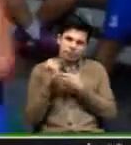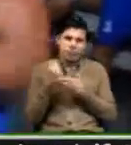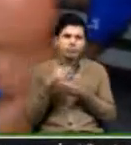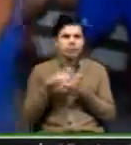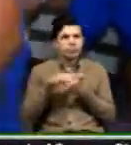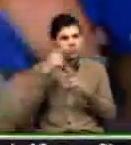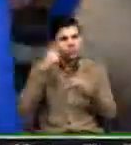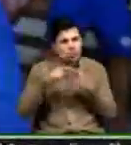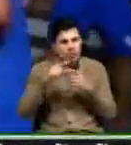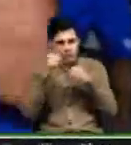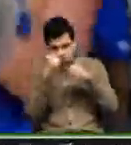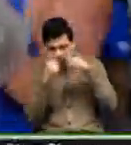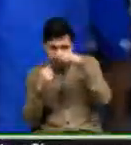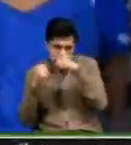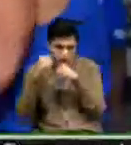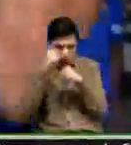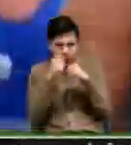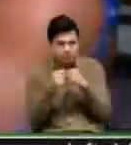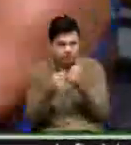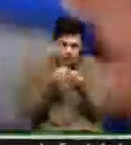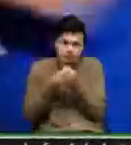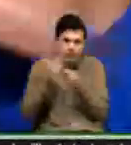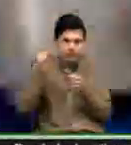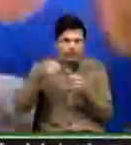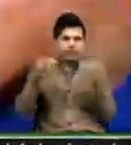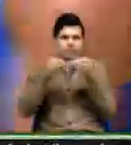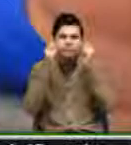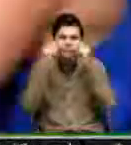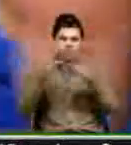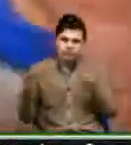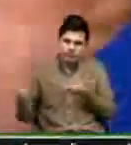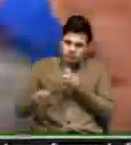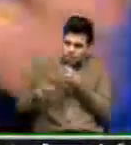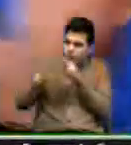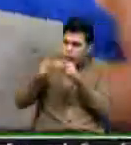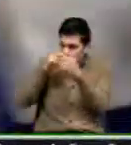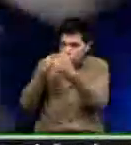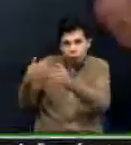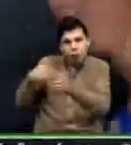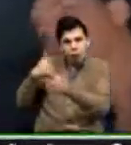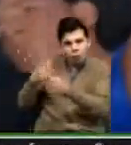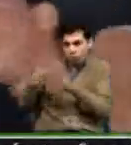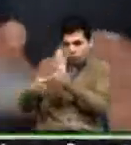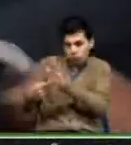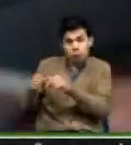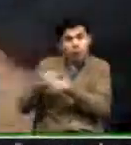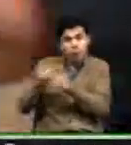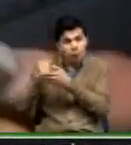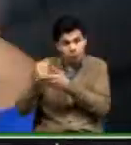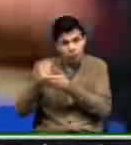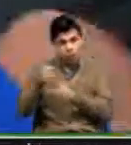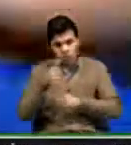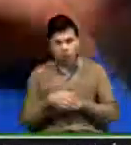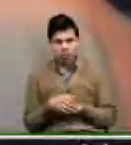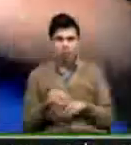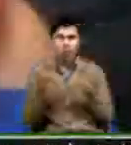forma no solo nos puedan apoyar a nosotros, sino también a la gente que viene detrás de nosotros, a los semilleros con los que se está haciendo un buen trabajo. Esperamos volver a